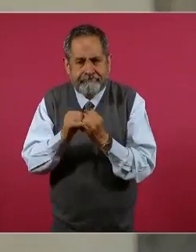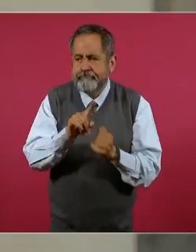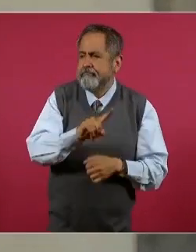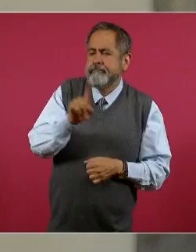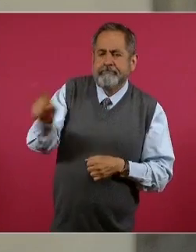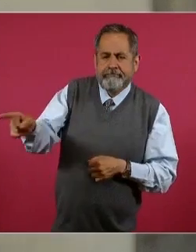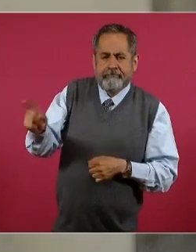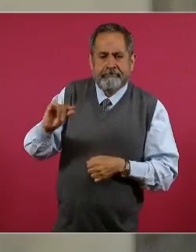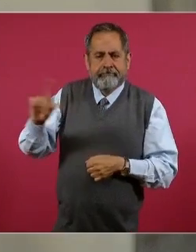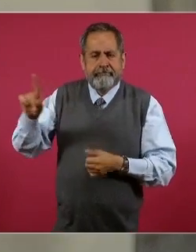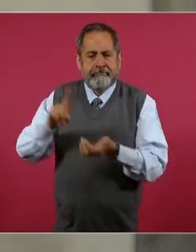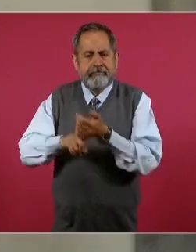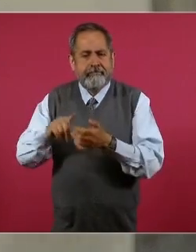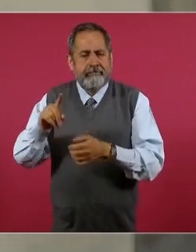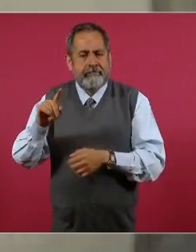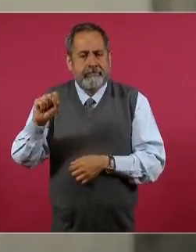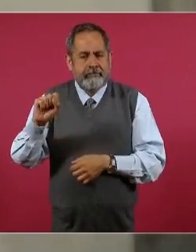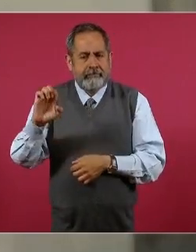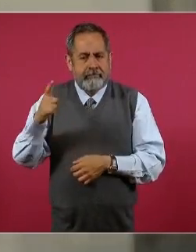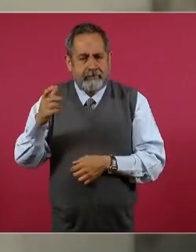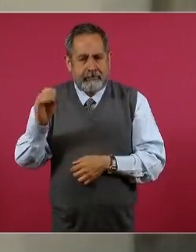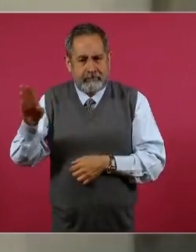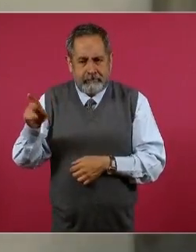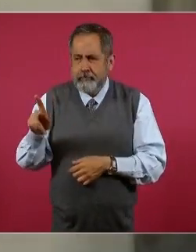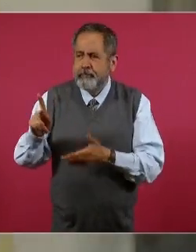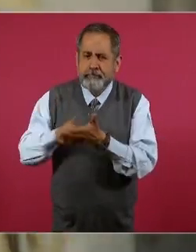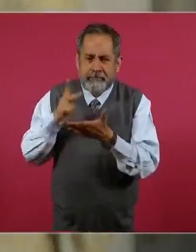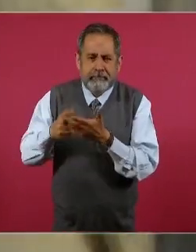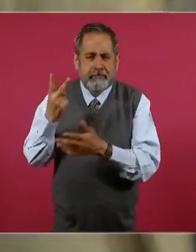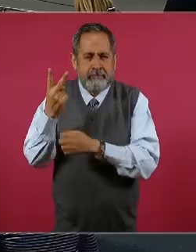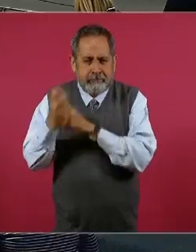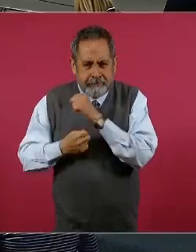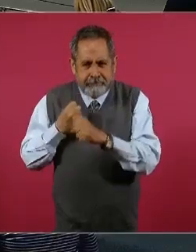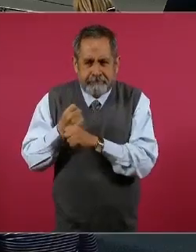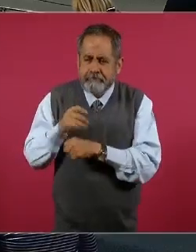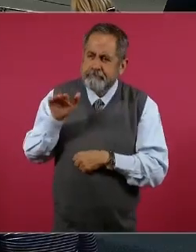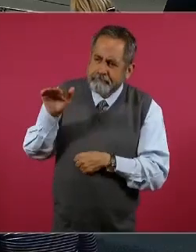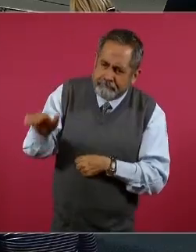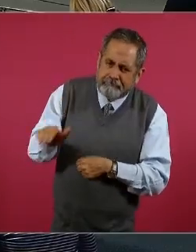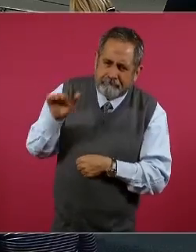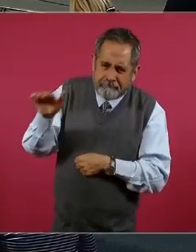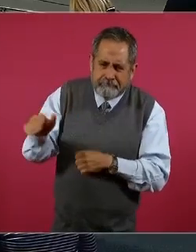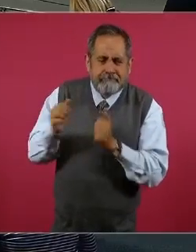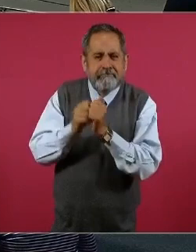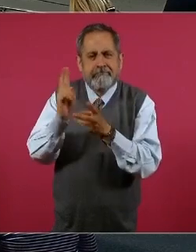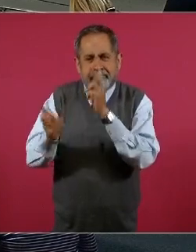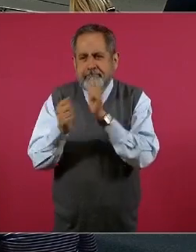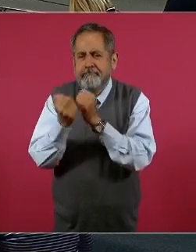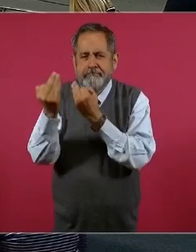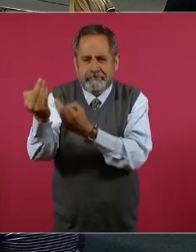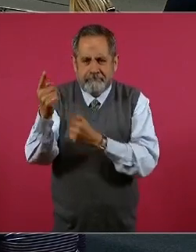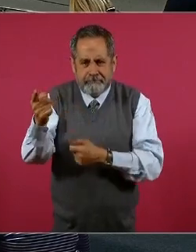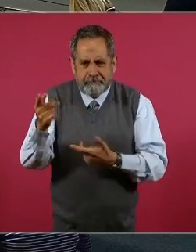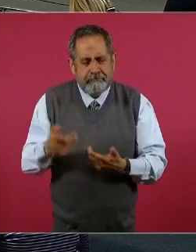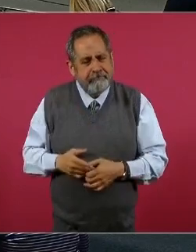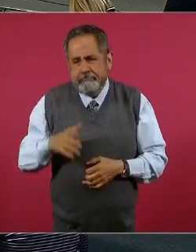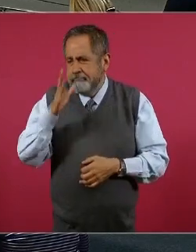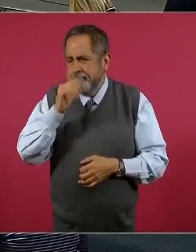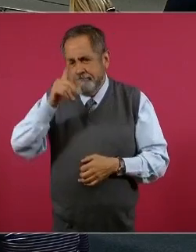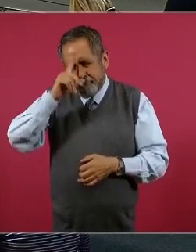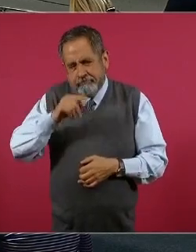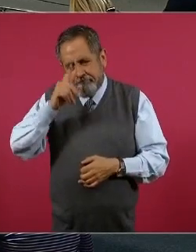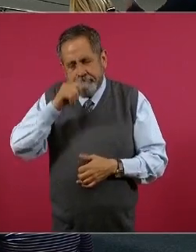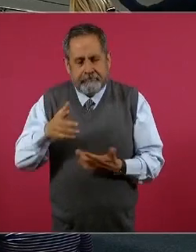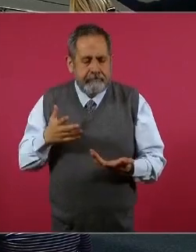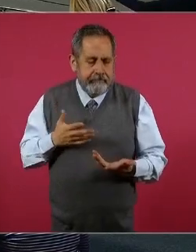los funcionarios de la Secretaría de Gobernación. Llevamos más de 2 años intentando hablar con usted y hemos hecho varias acciones para